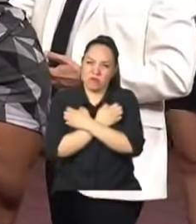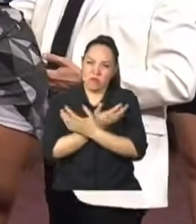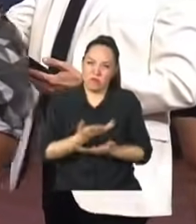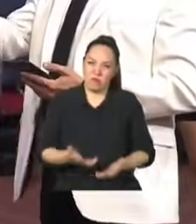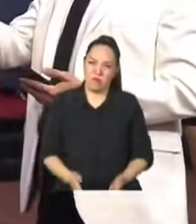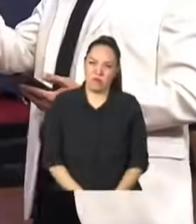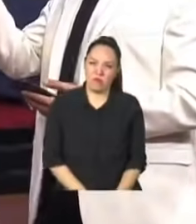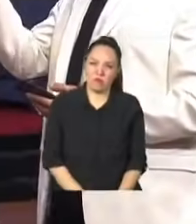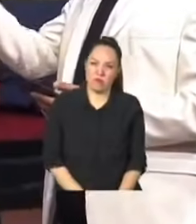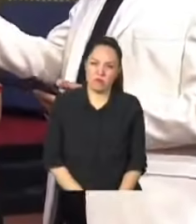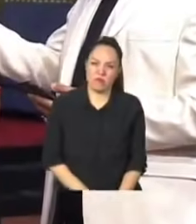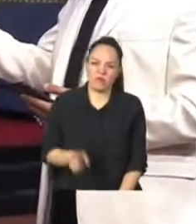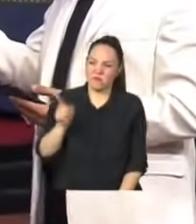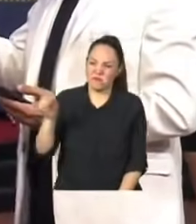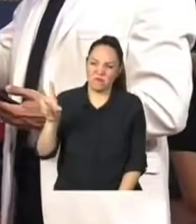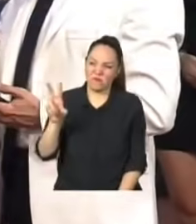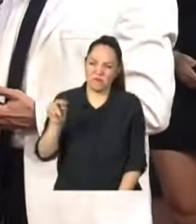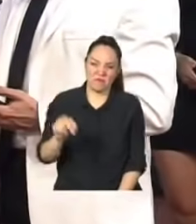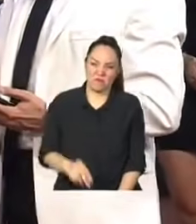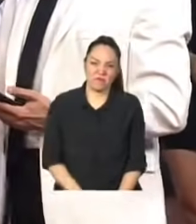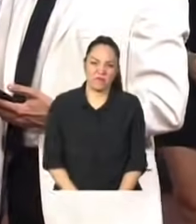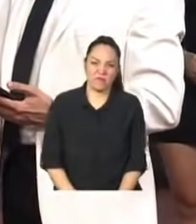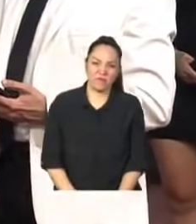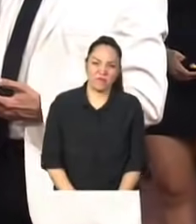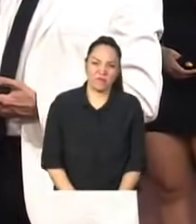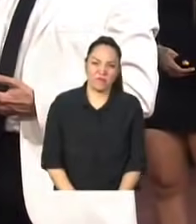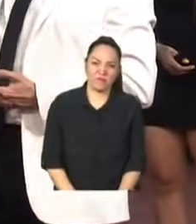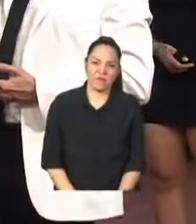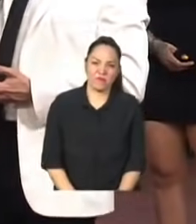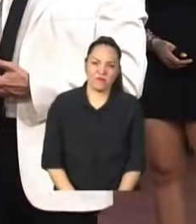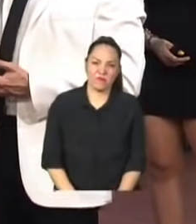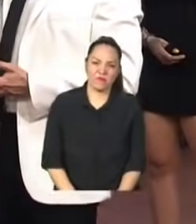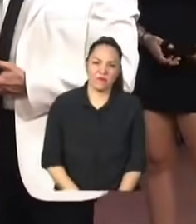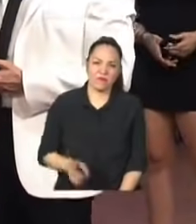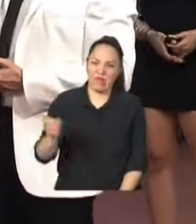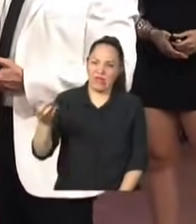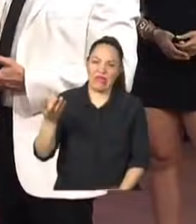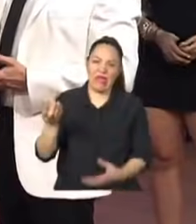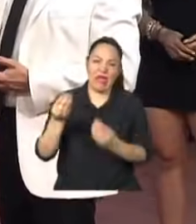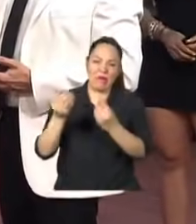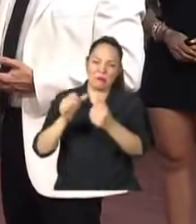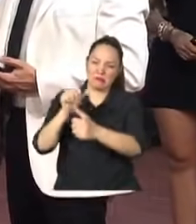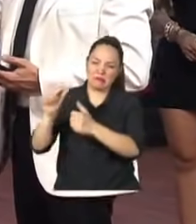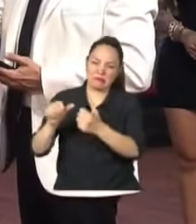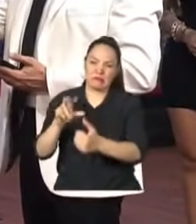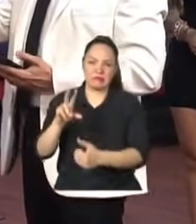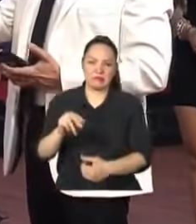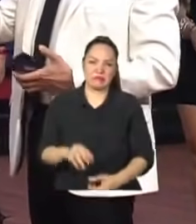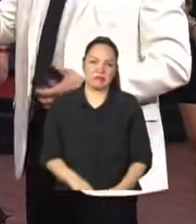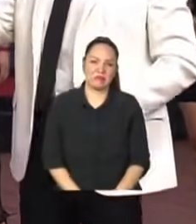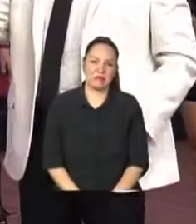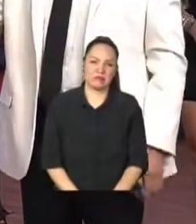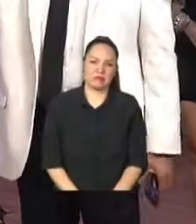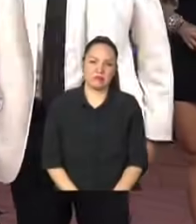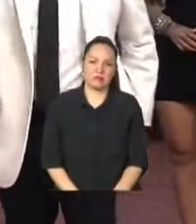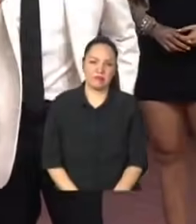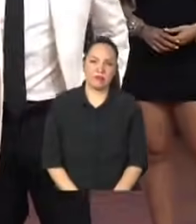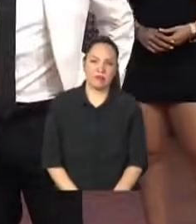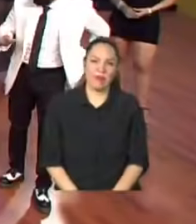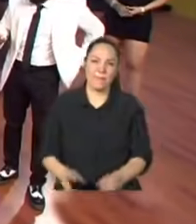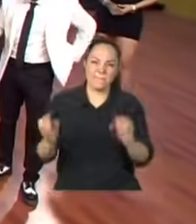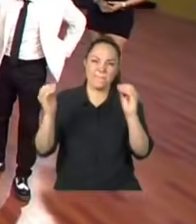pensando mucha de otra suerte, manera. Mucho éxito. Señor Chavana, ¿okay? Ya está pensando. Déjelos. ¡Beso! No pasa nada.